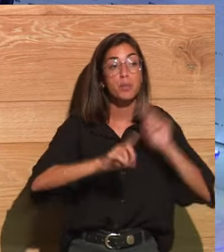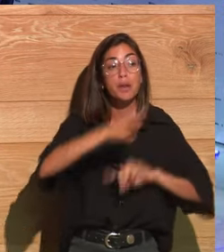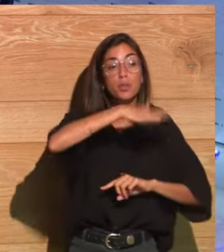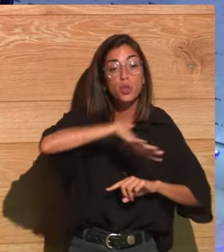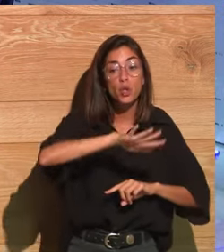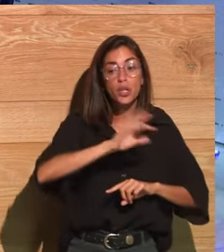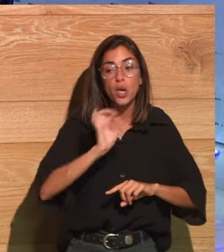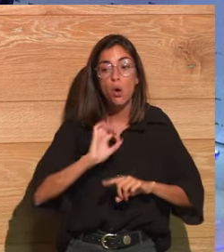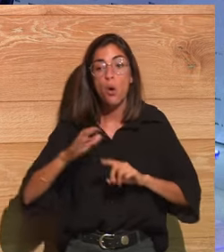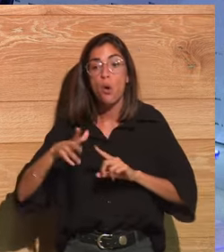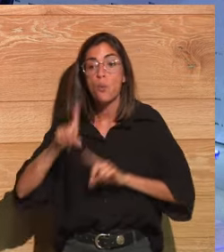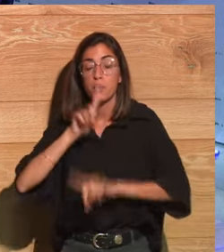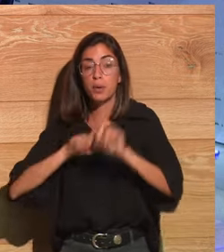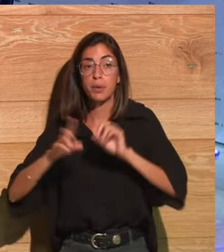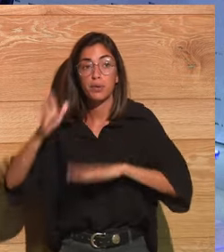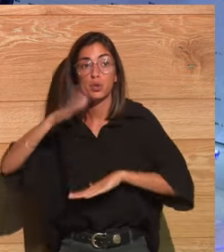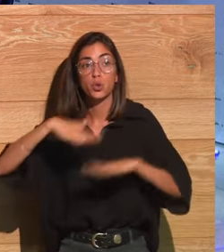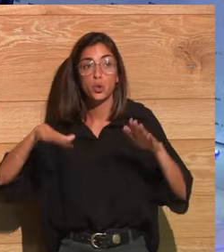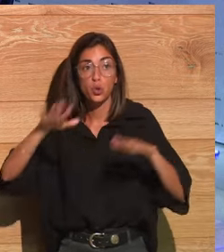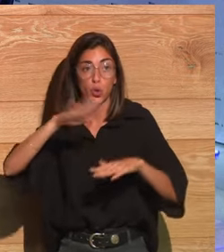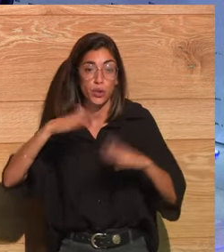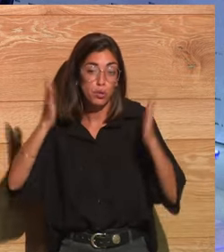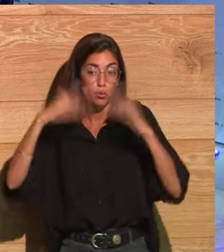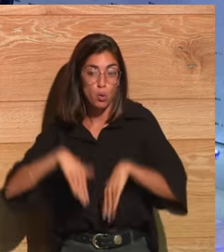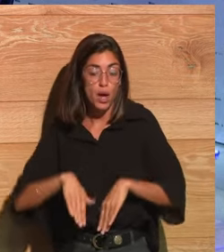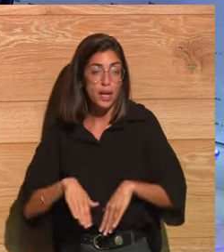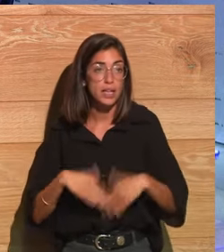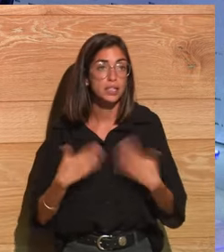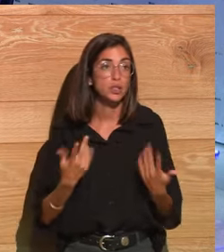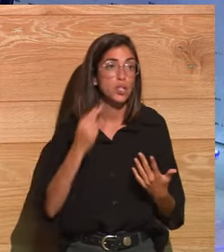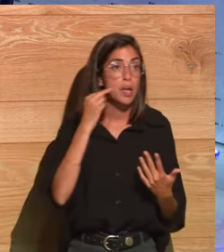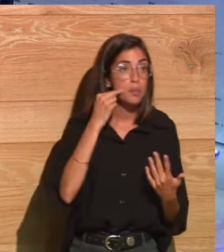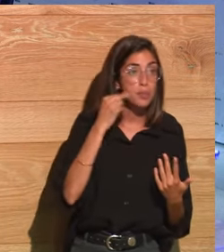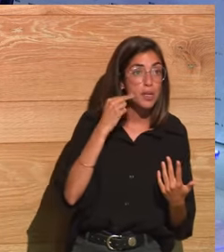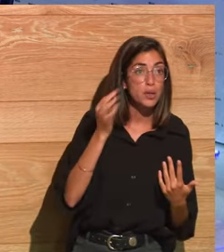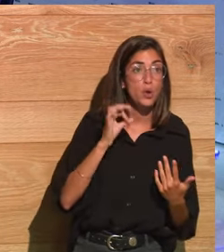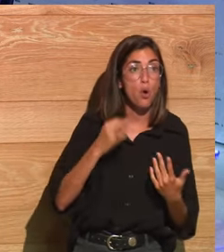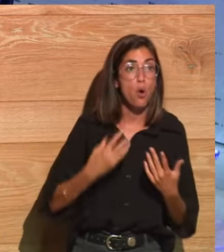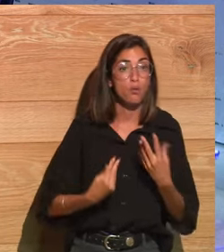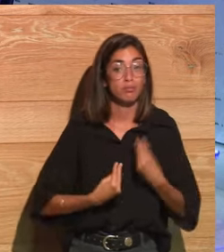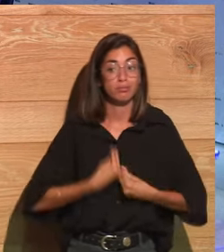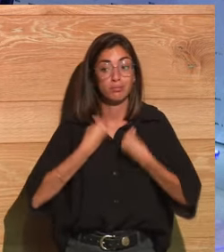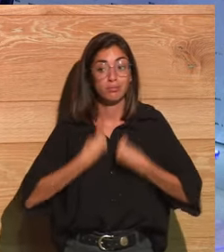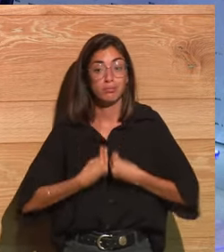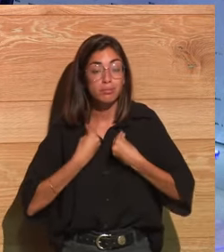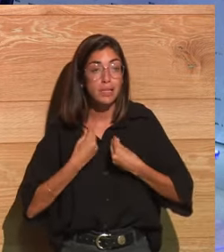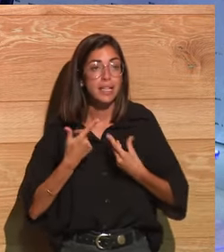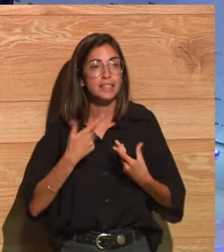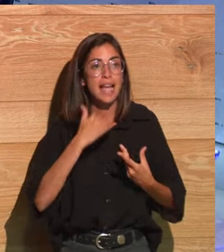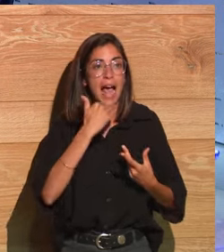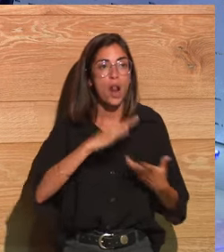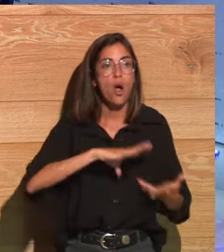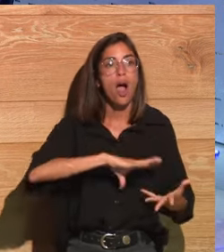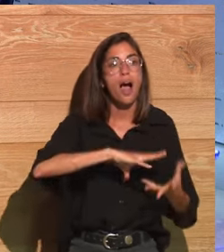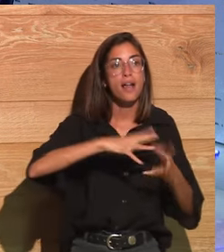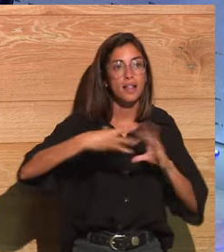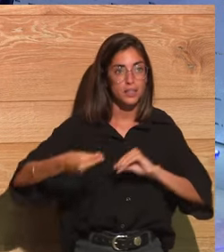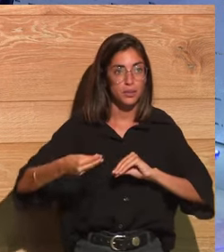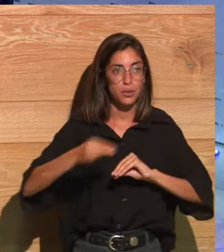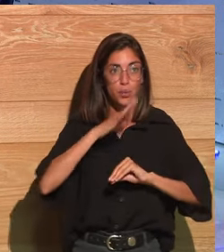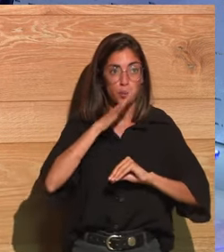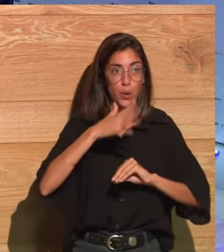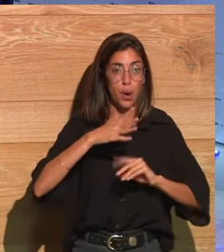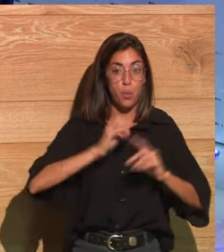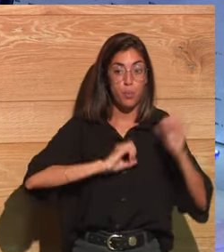Porque al final el miedo y la preocupación son un incordio para el que lo sufre, pero es adaptativo. O sea, tiene más probabilidades de